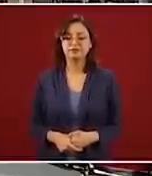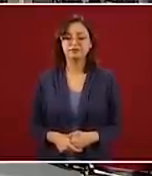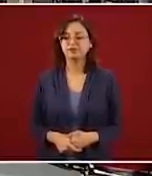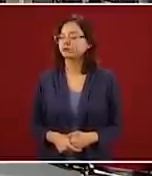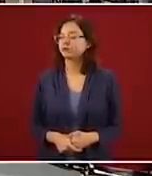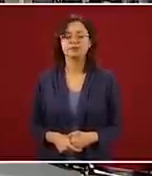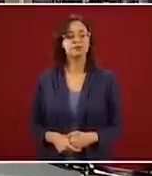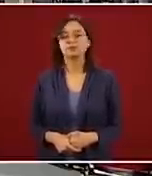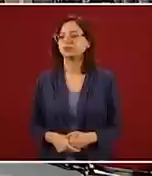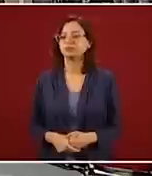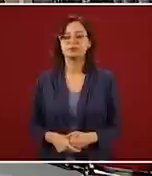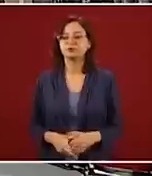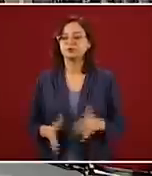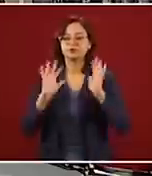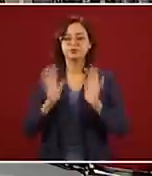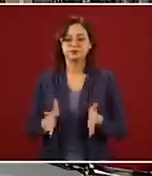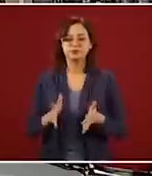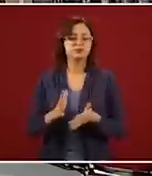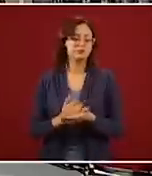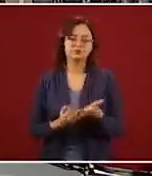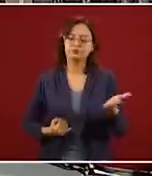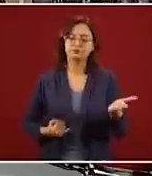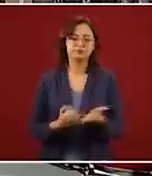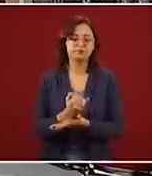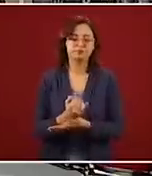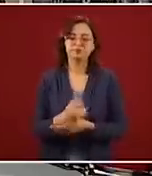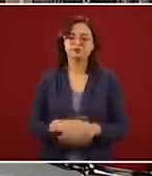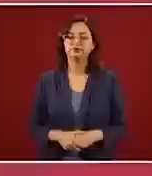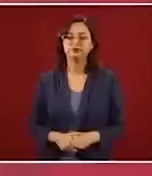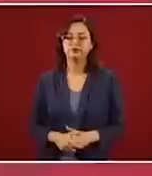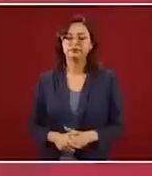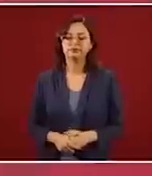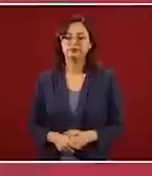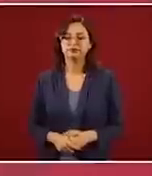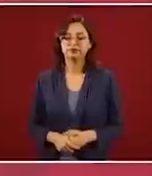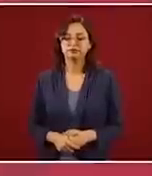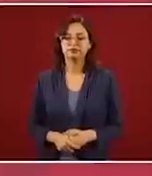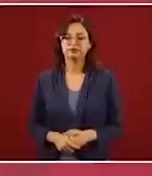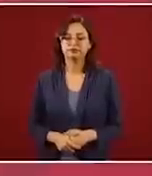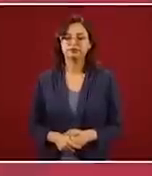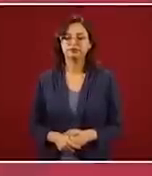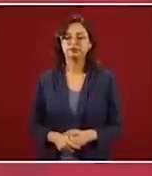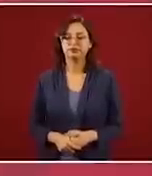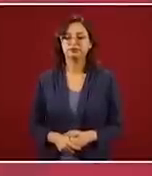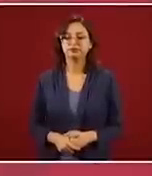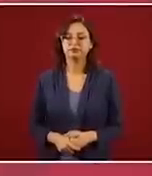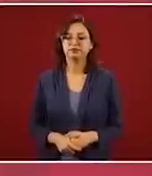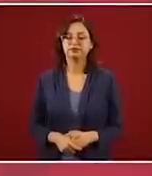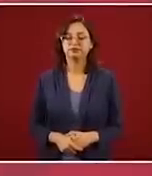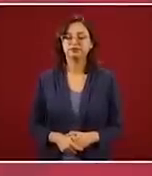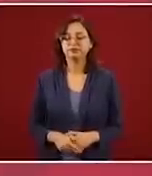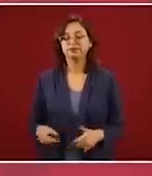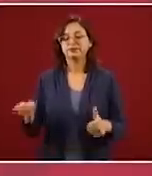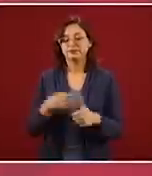No, ya eso está resuelto. O sea, primero decirles que el avión